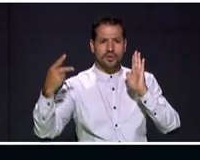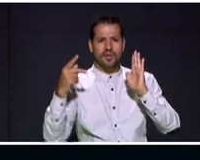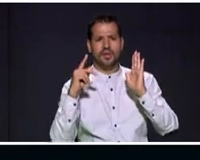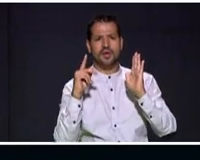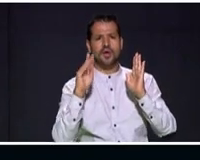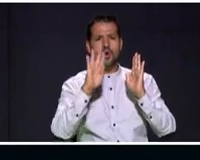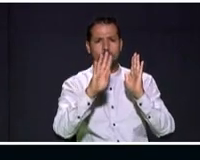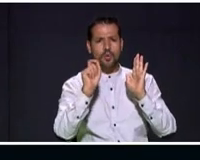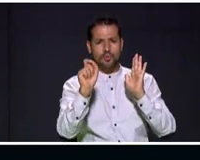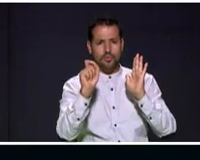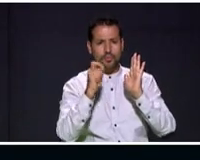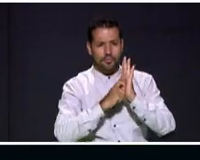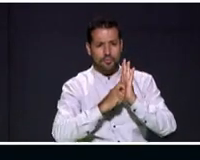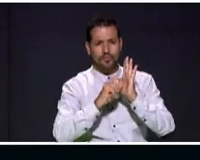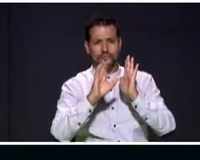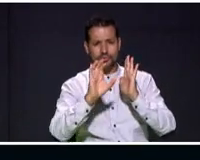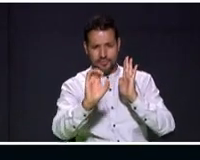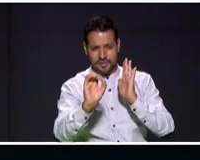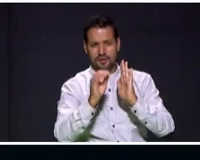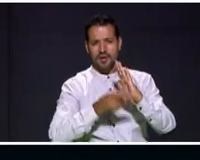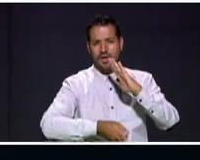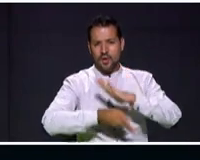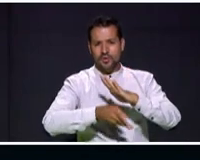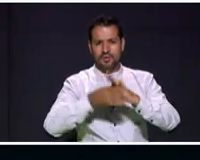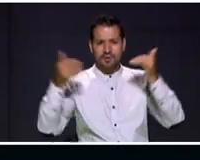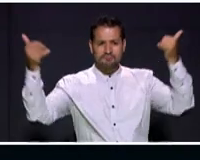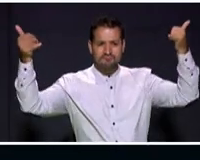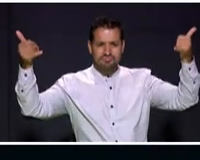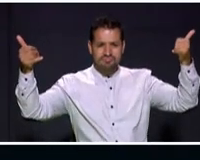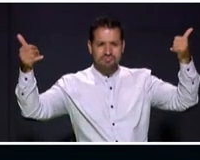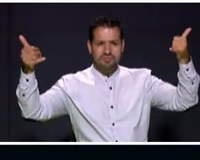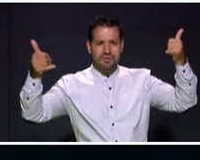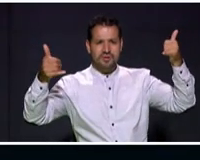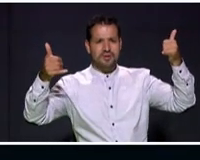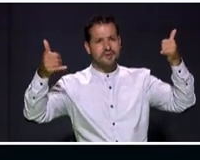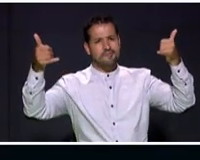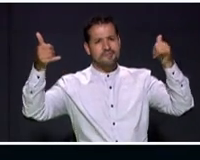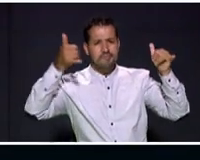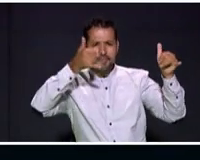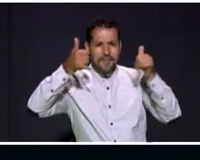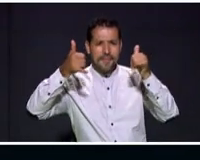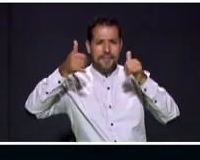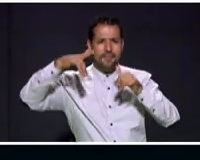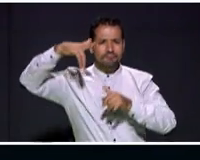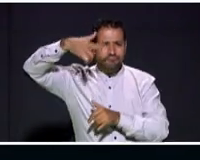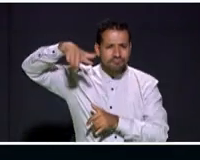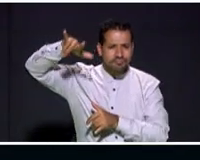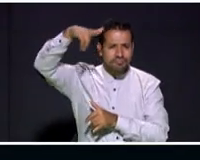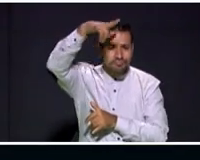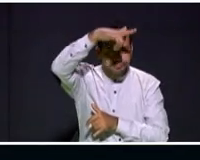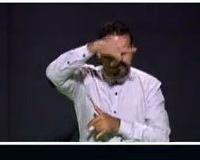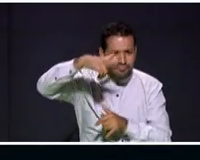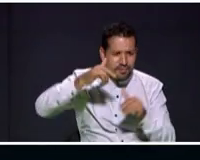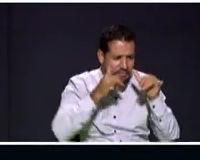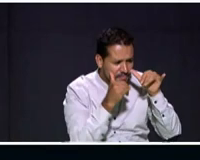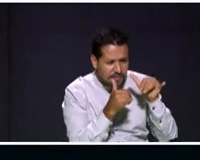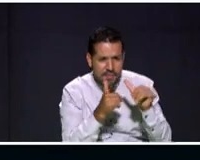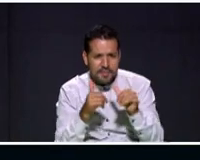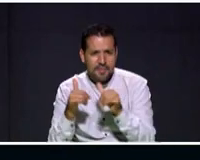que vamos a recuperar la red de seguridad del departamento de antioquia y que para blindar antioquia tenemos